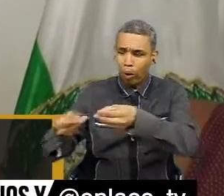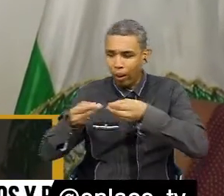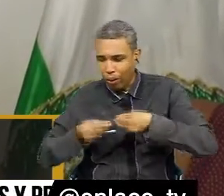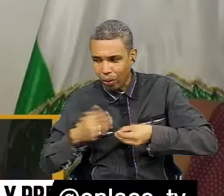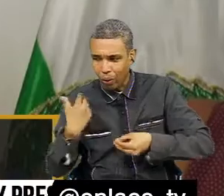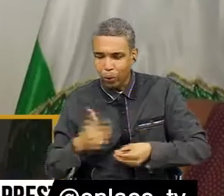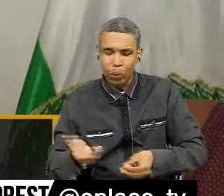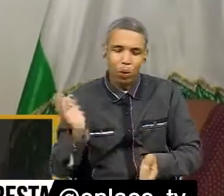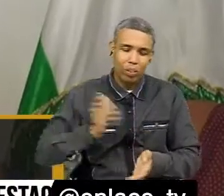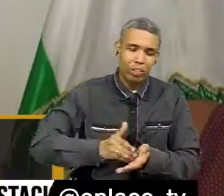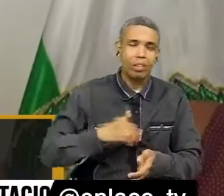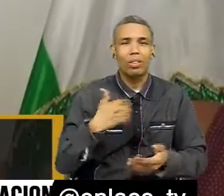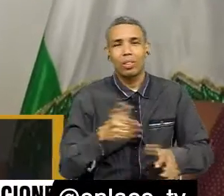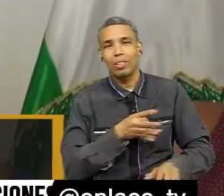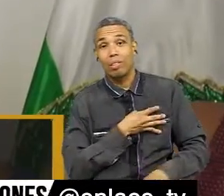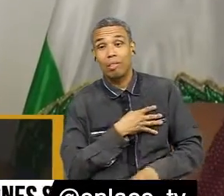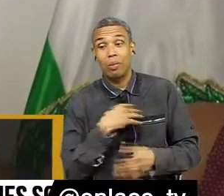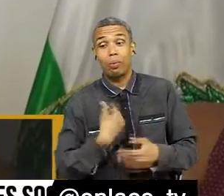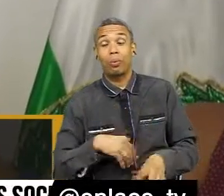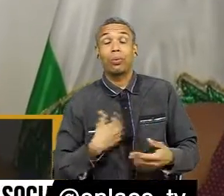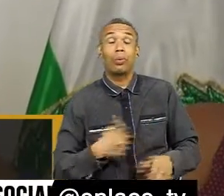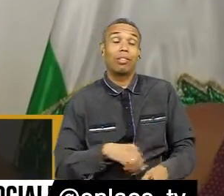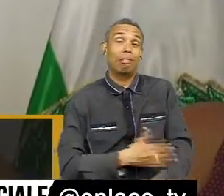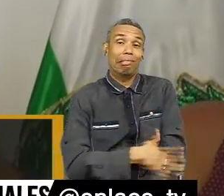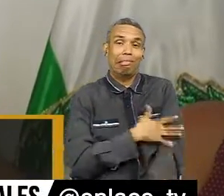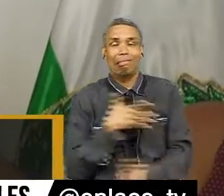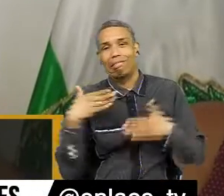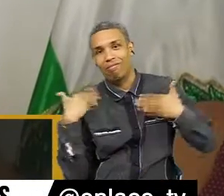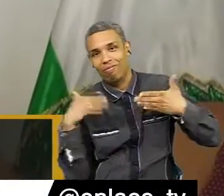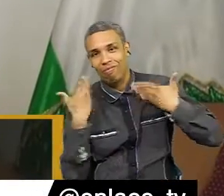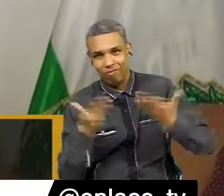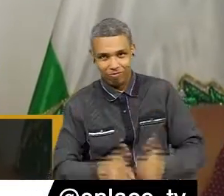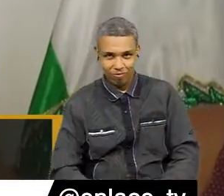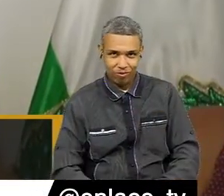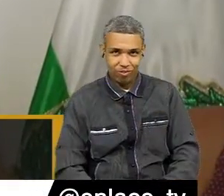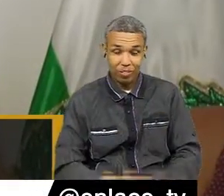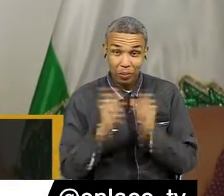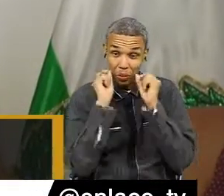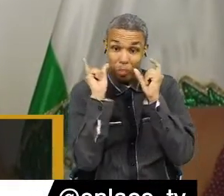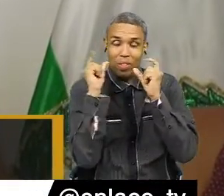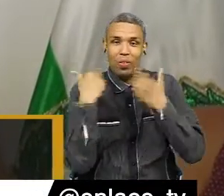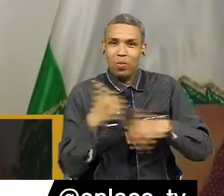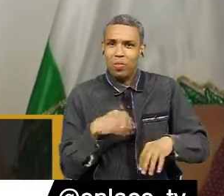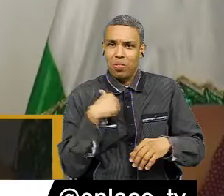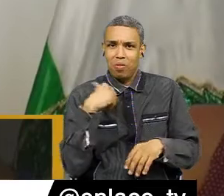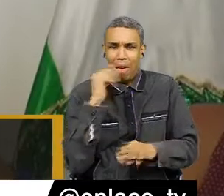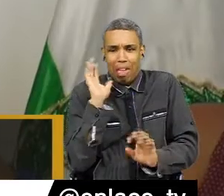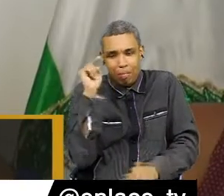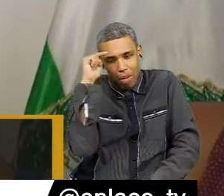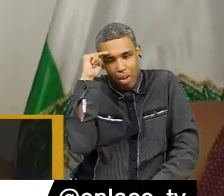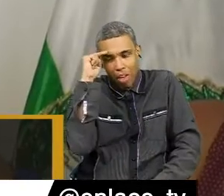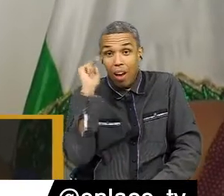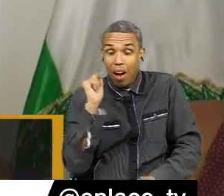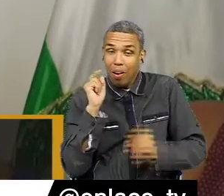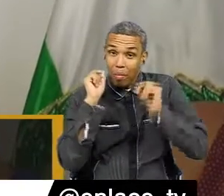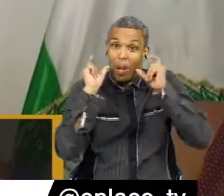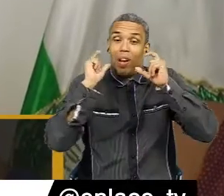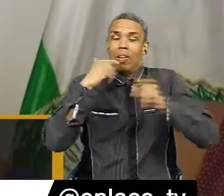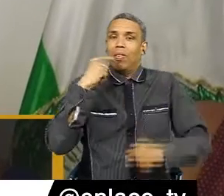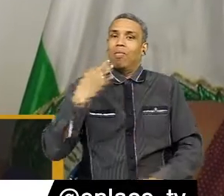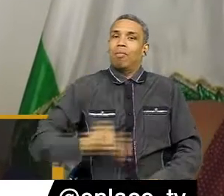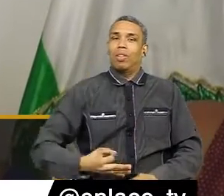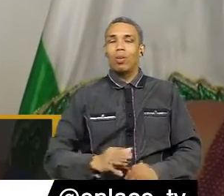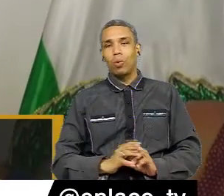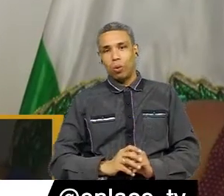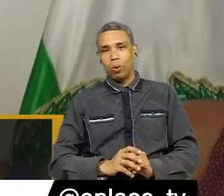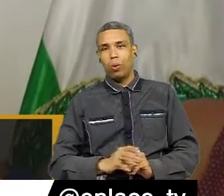esperé en el momento en que me llamaron y me dieron esa noticia, para mí fue algo que fue sorpresa porque no me lo esperaba. Y yo dije, no, pues nada, seguir los